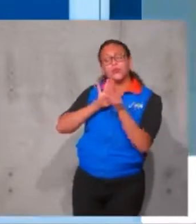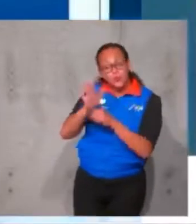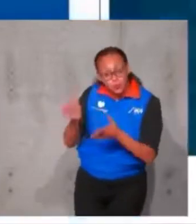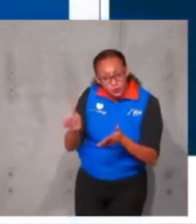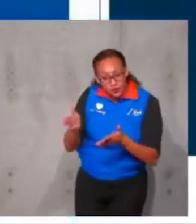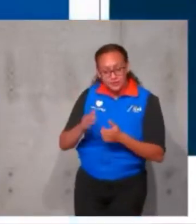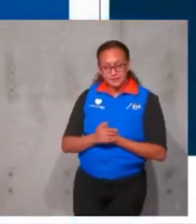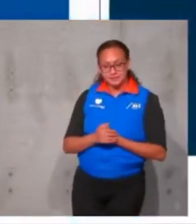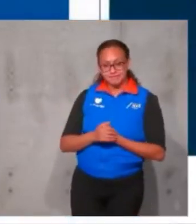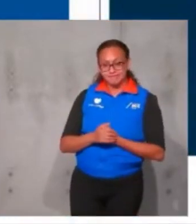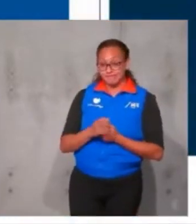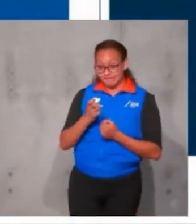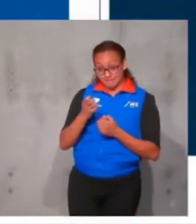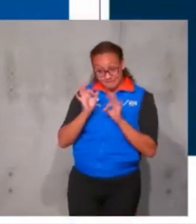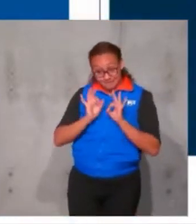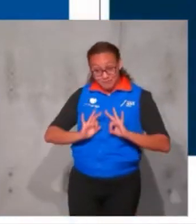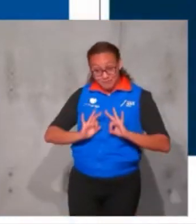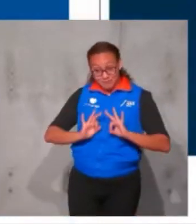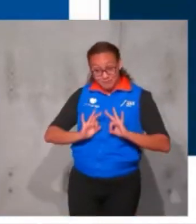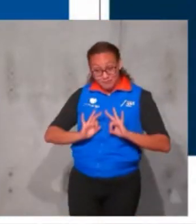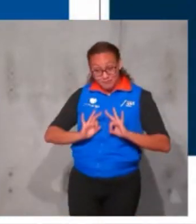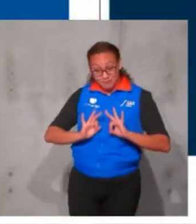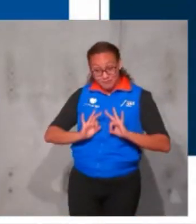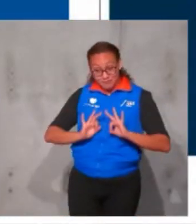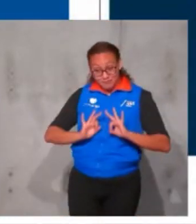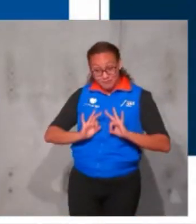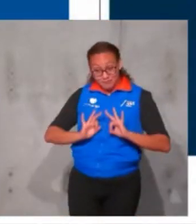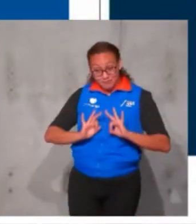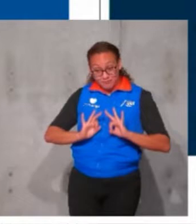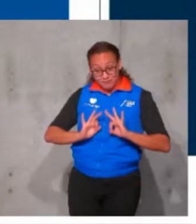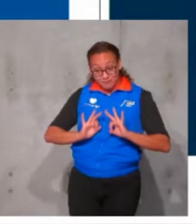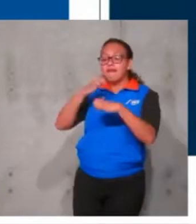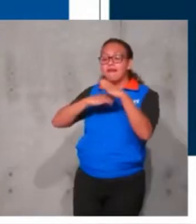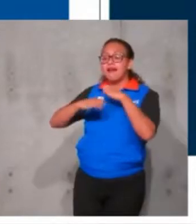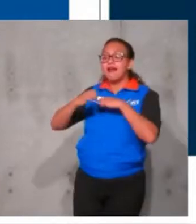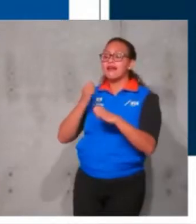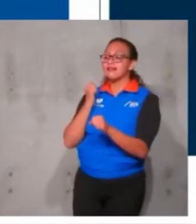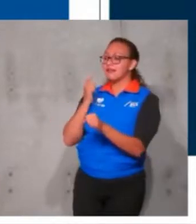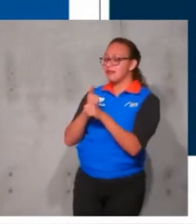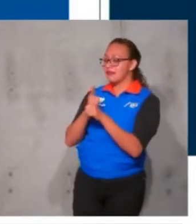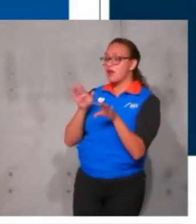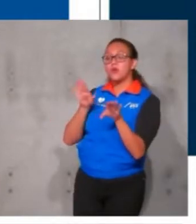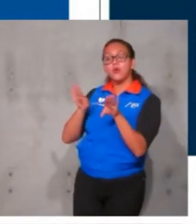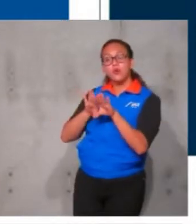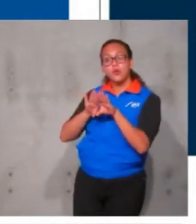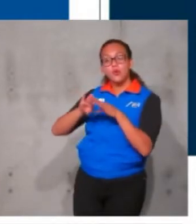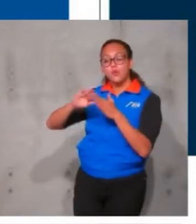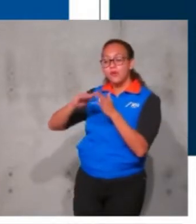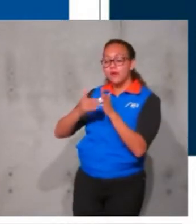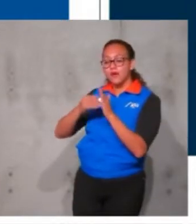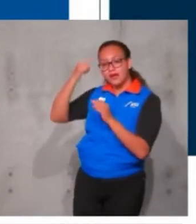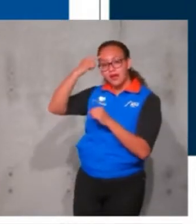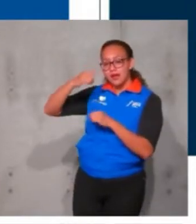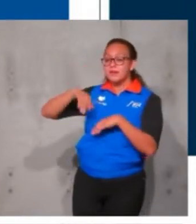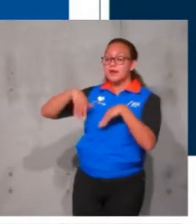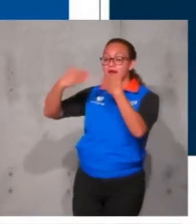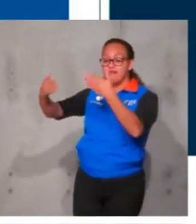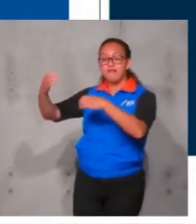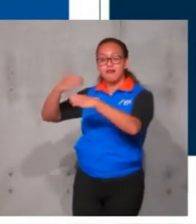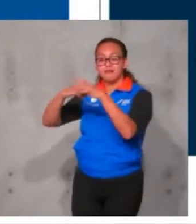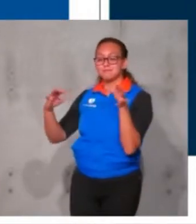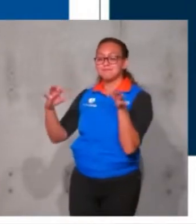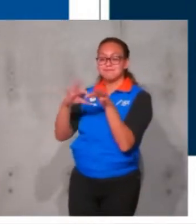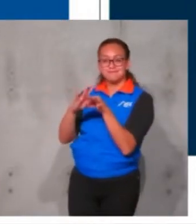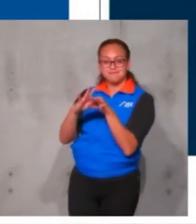organización cuáles son aquellos grupos con los cuales la empresa debería alinear sus expectativas. ¿Cuáles son